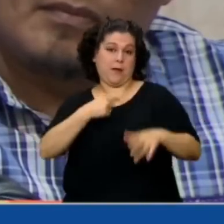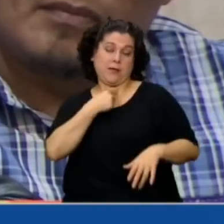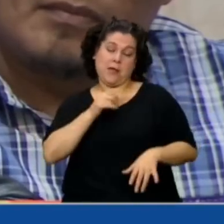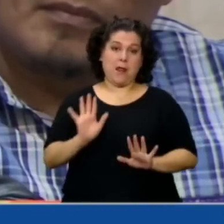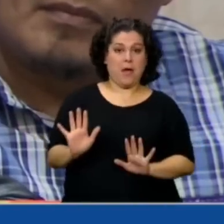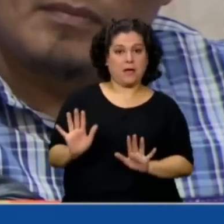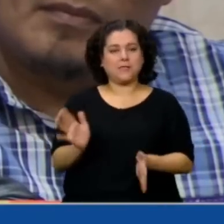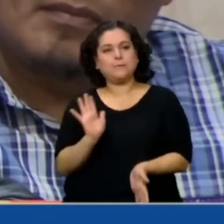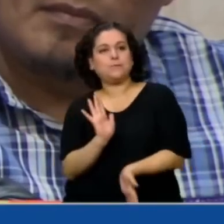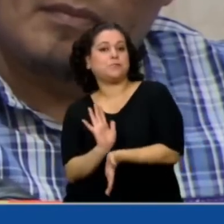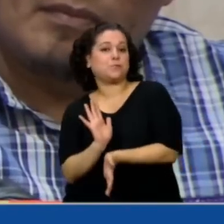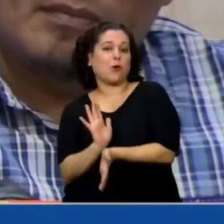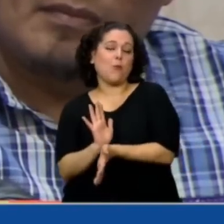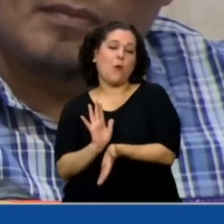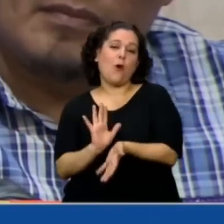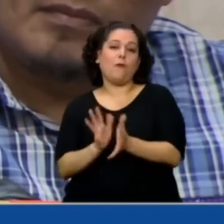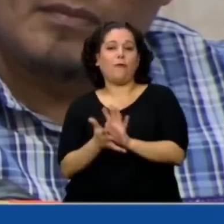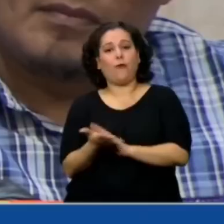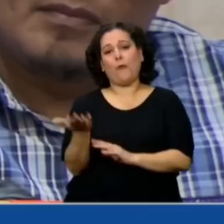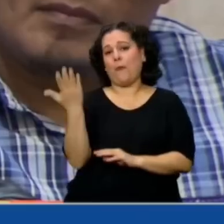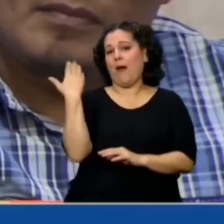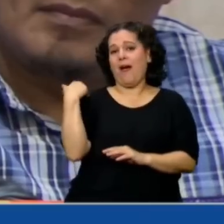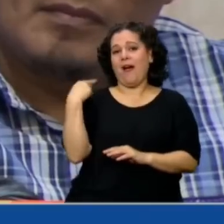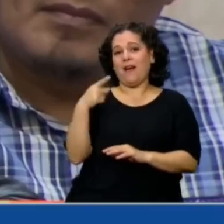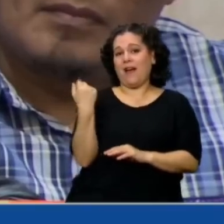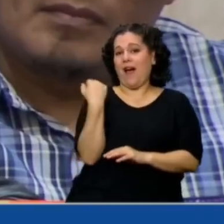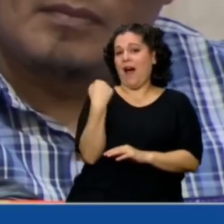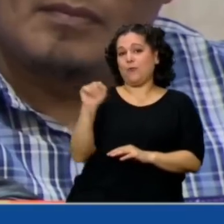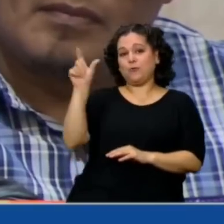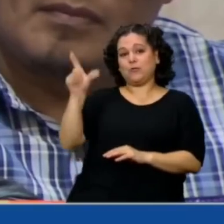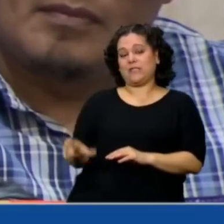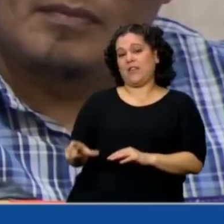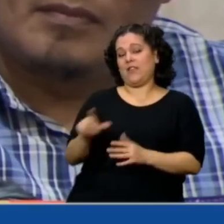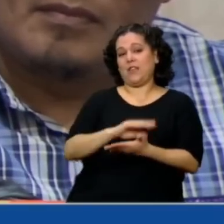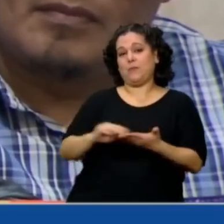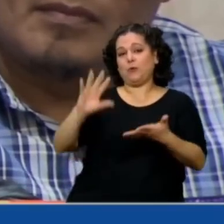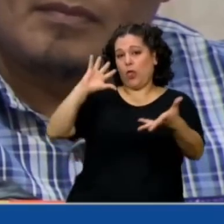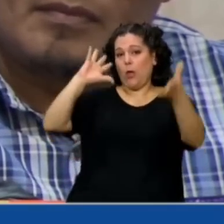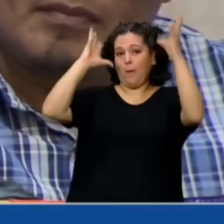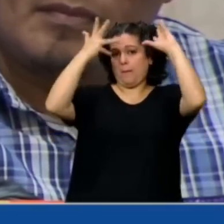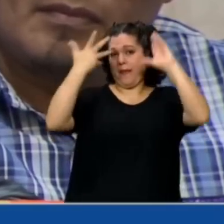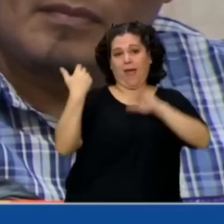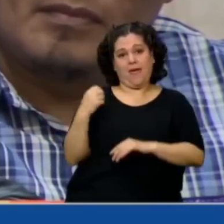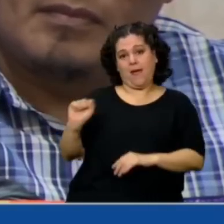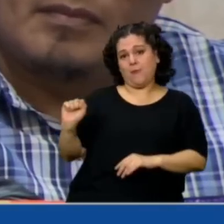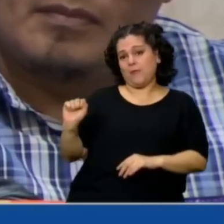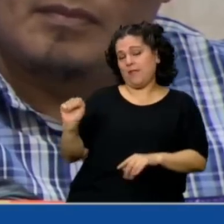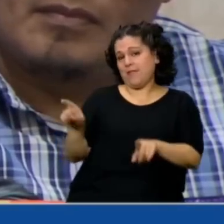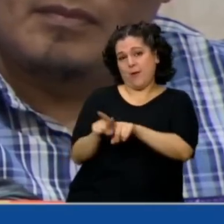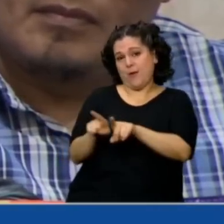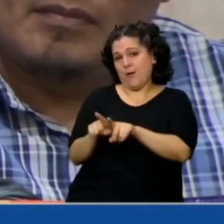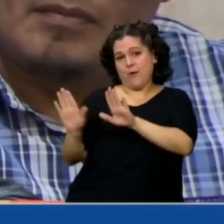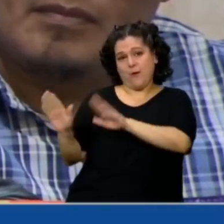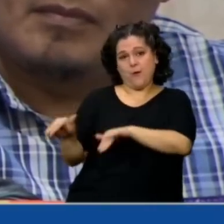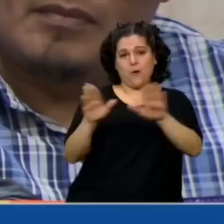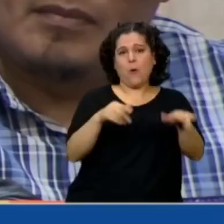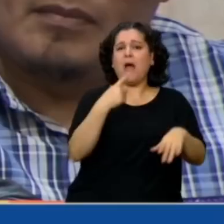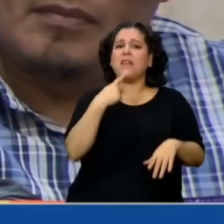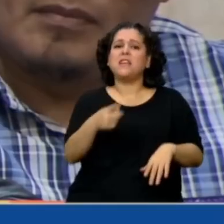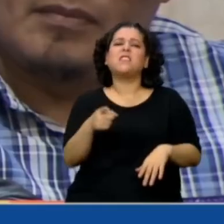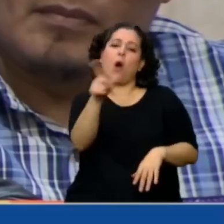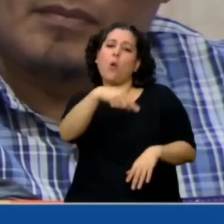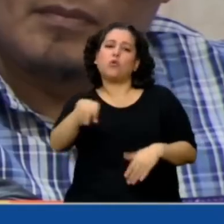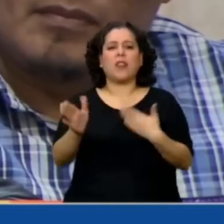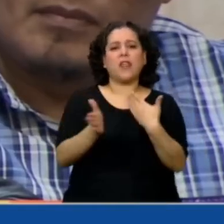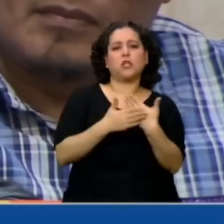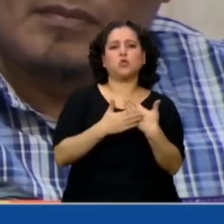como se hacía el ausente, una vez más, diputado Milei, que nos decía zurdos van a correr, ¿se